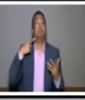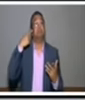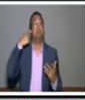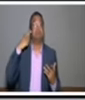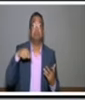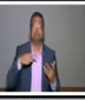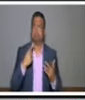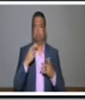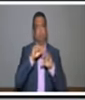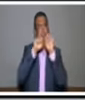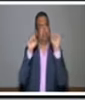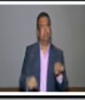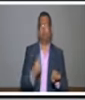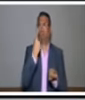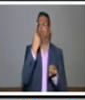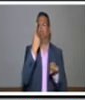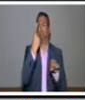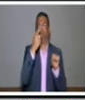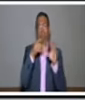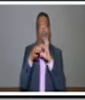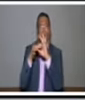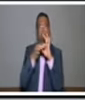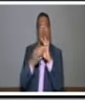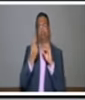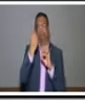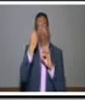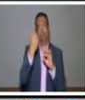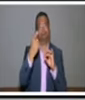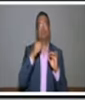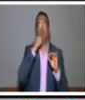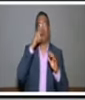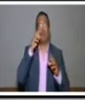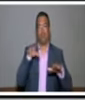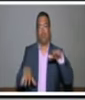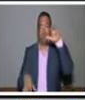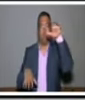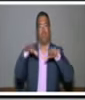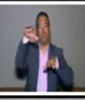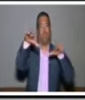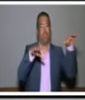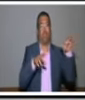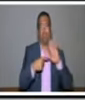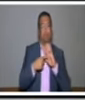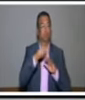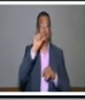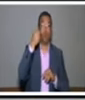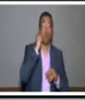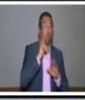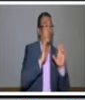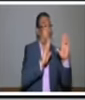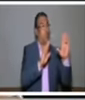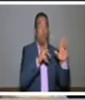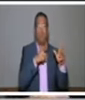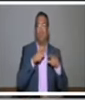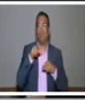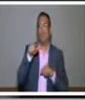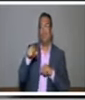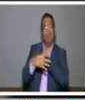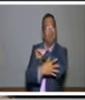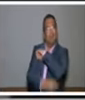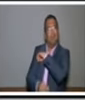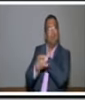unificado, yo creo en un sistema único, yo creo en un sistema uniforme. Yo no quiero escuelas públicas magníficas en Guaynabo y escuelas públicas